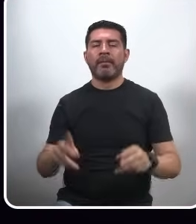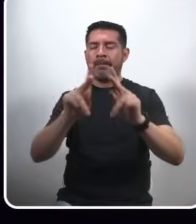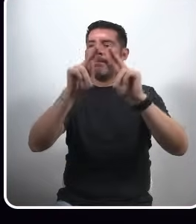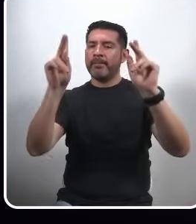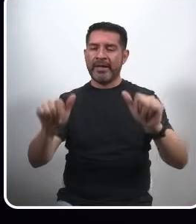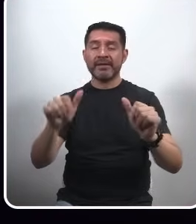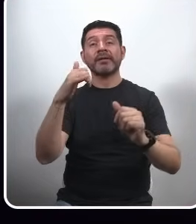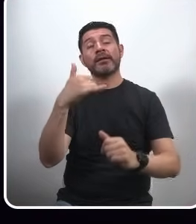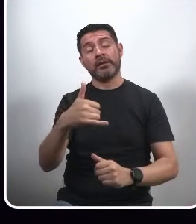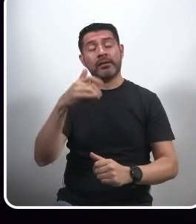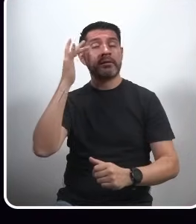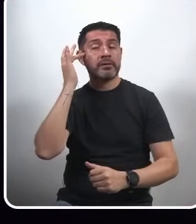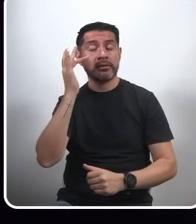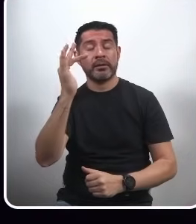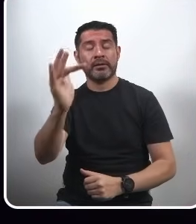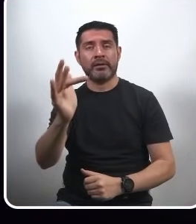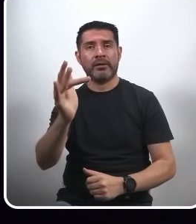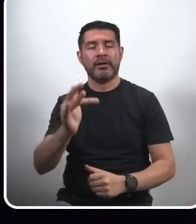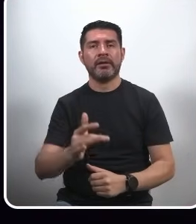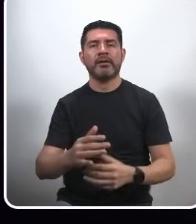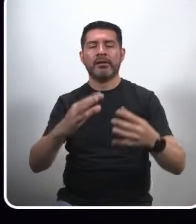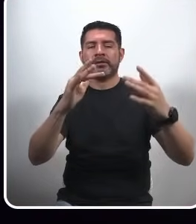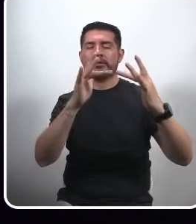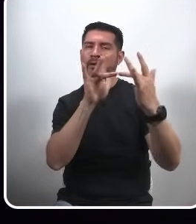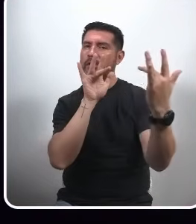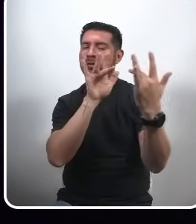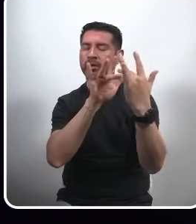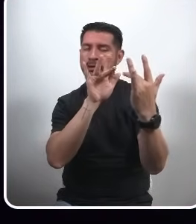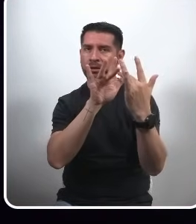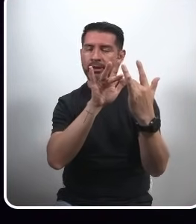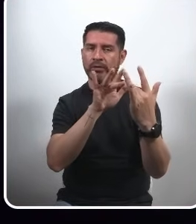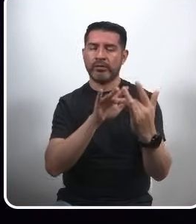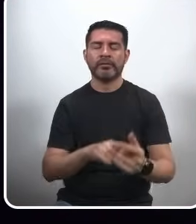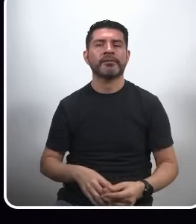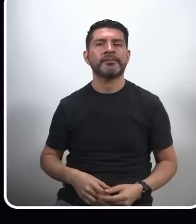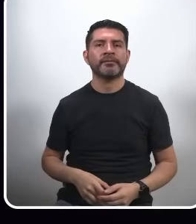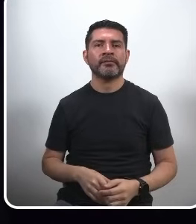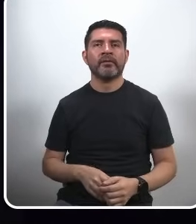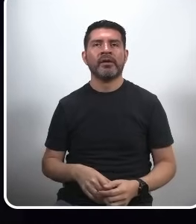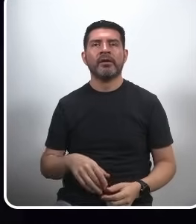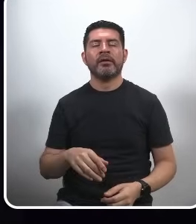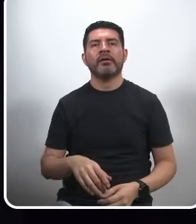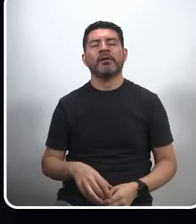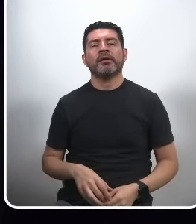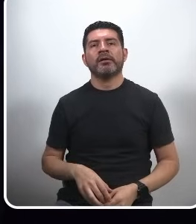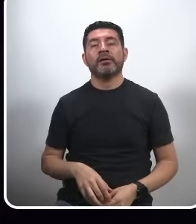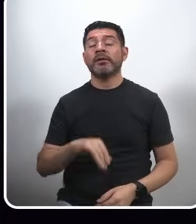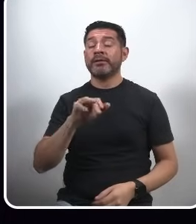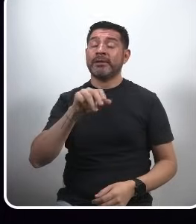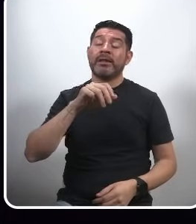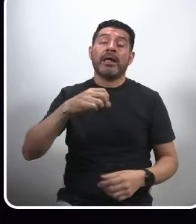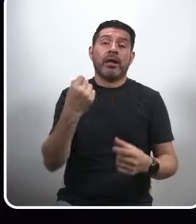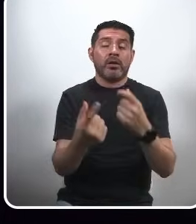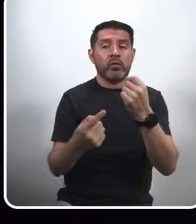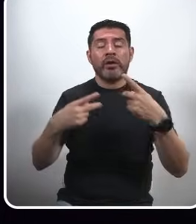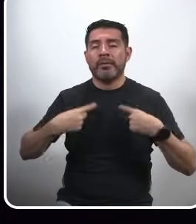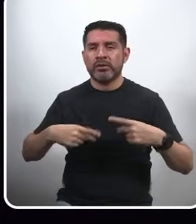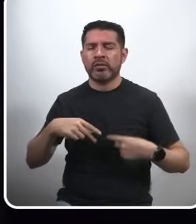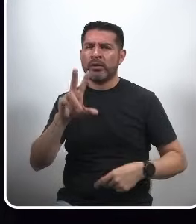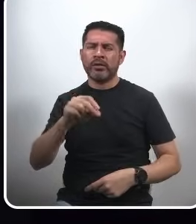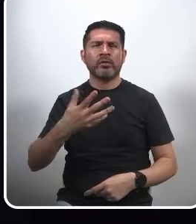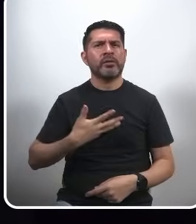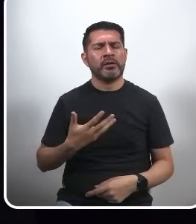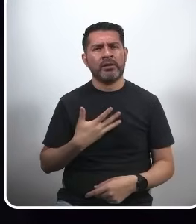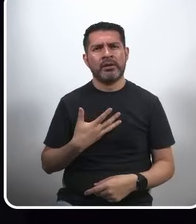paz con todos y santidad va conectado. Dice, sin la cual nadie verá al Señor. Y luego explica,